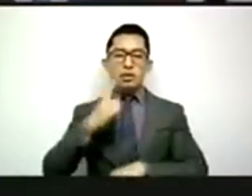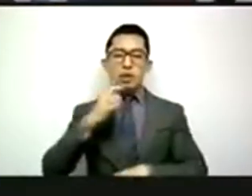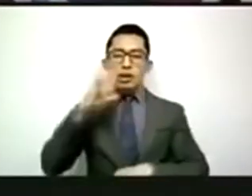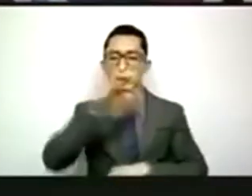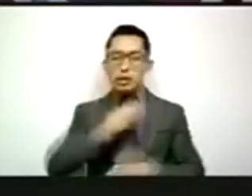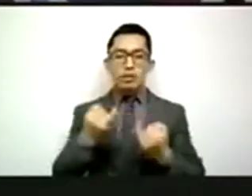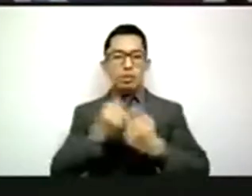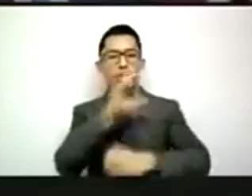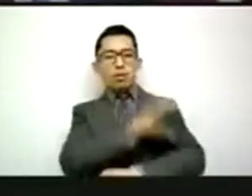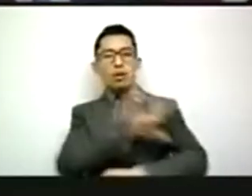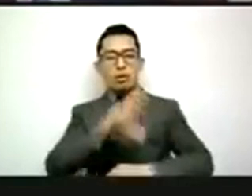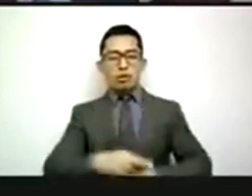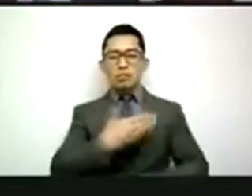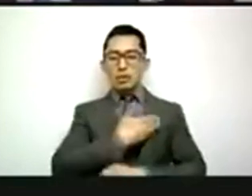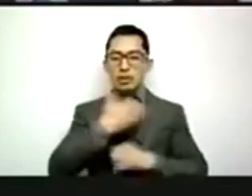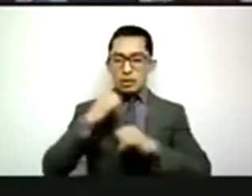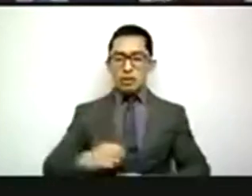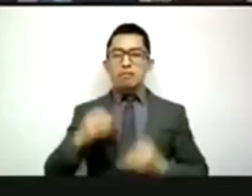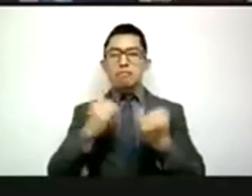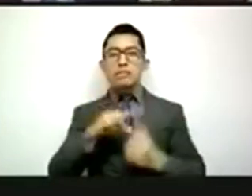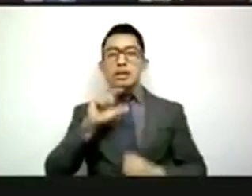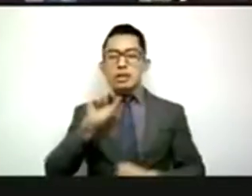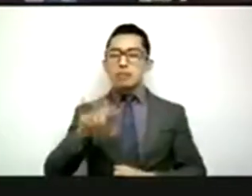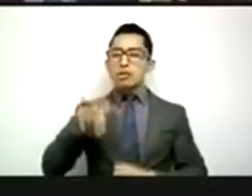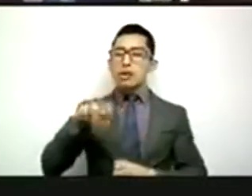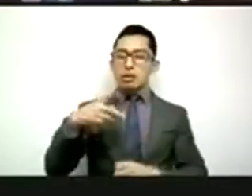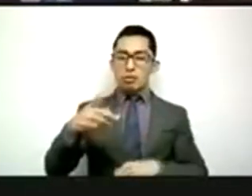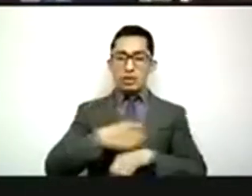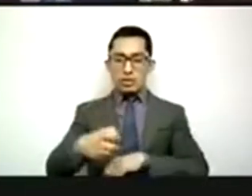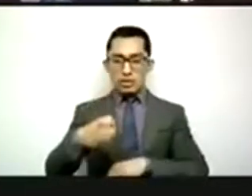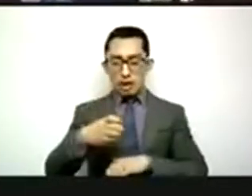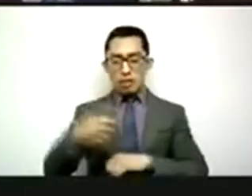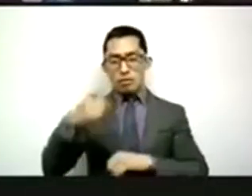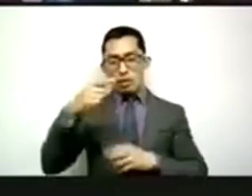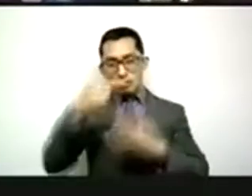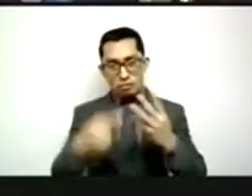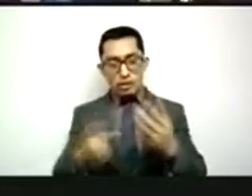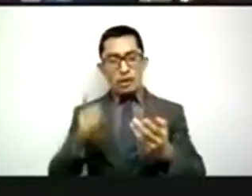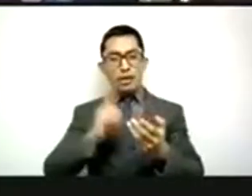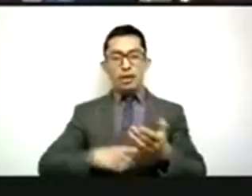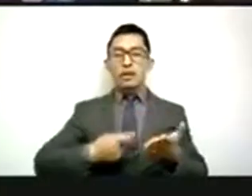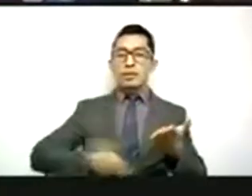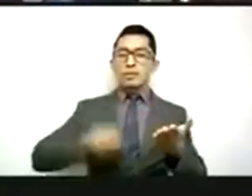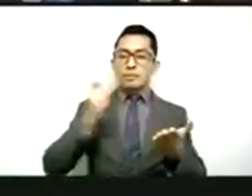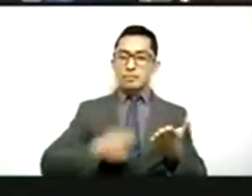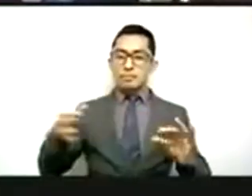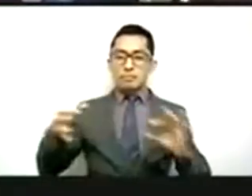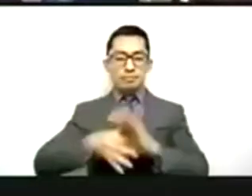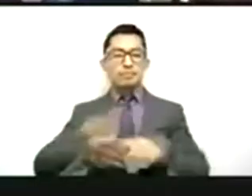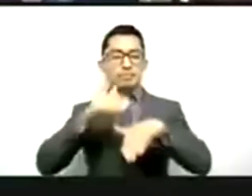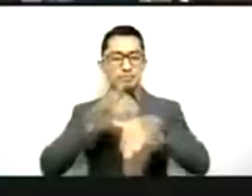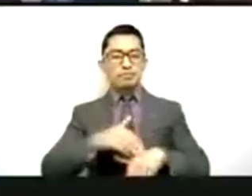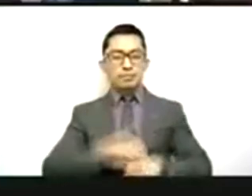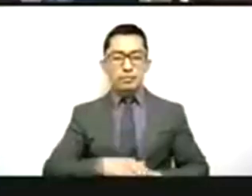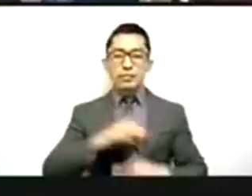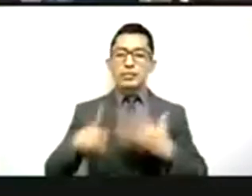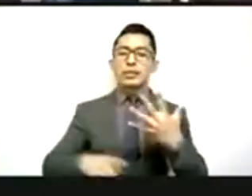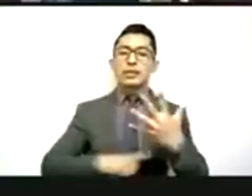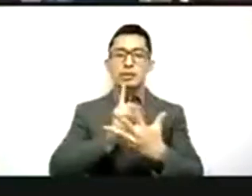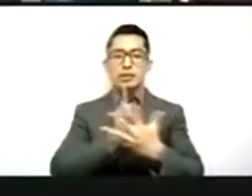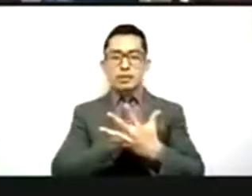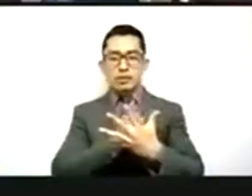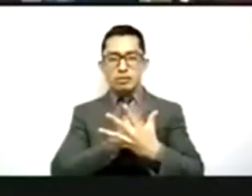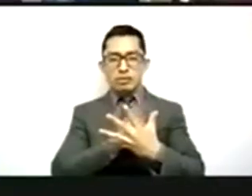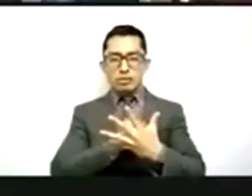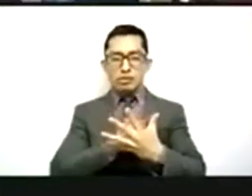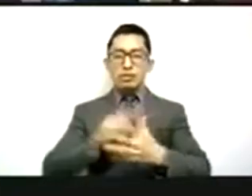coordinador de presidencia y al instituto local en términos de lo establecido en la sentencia. Quinto, se vincula